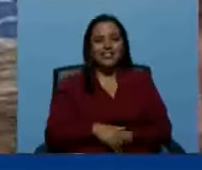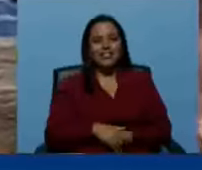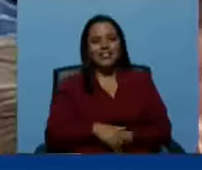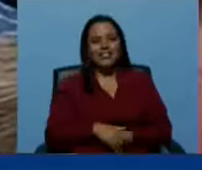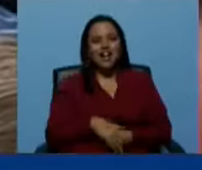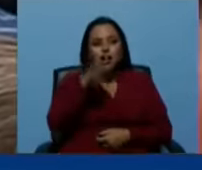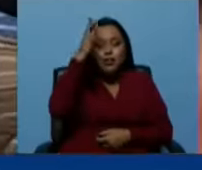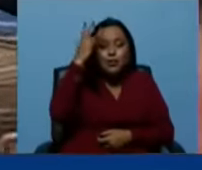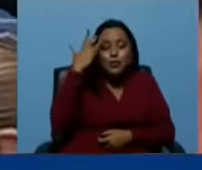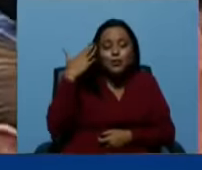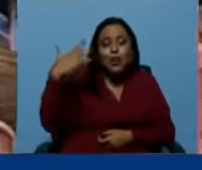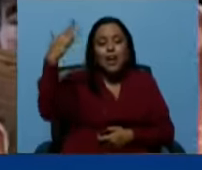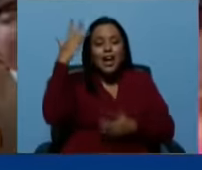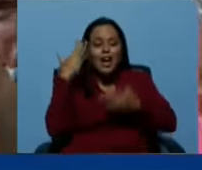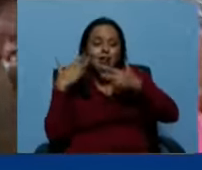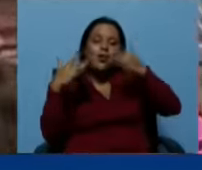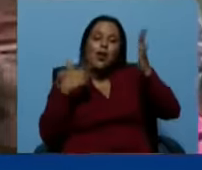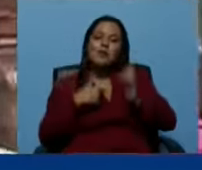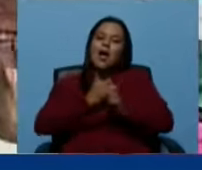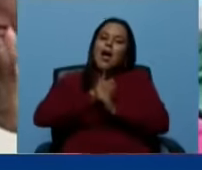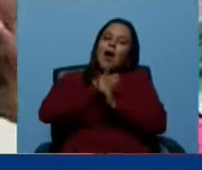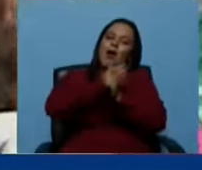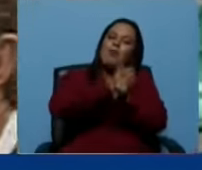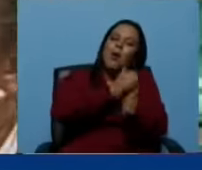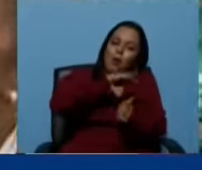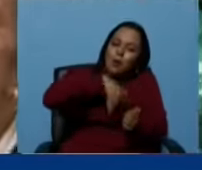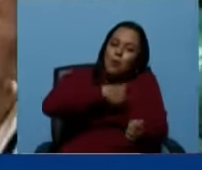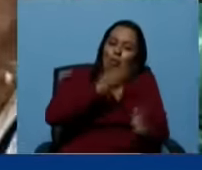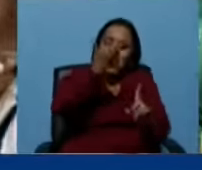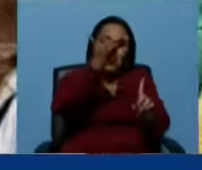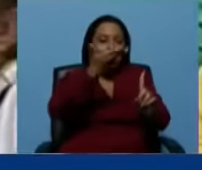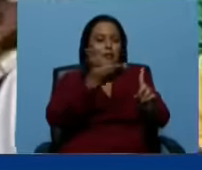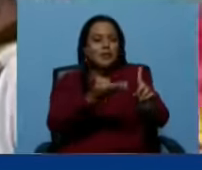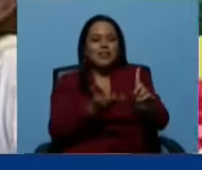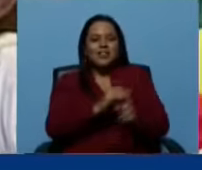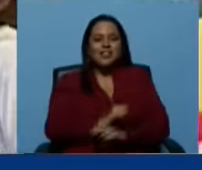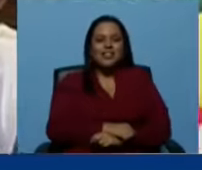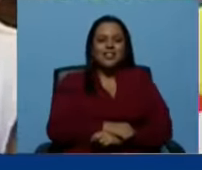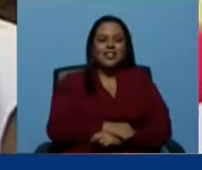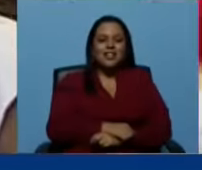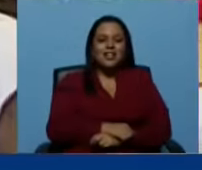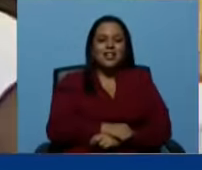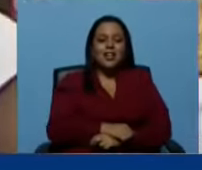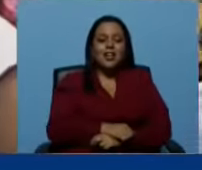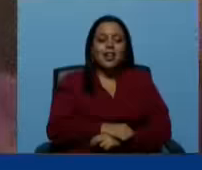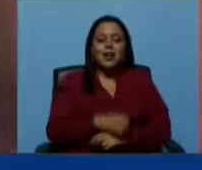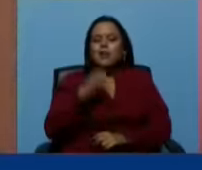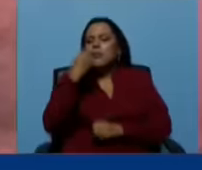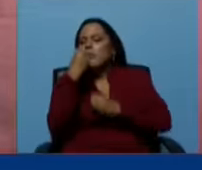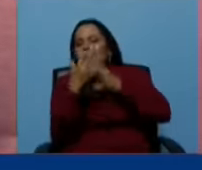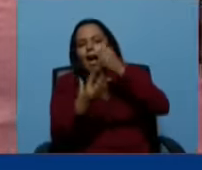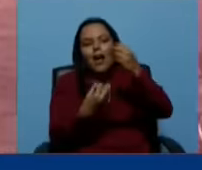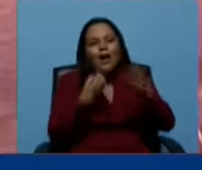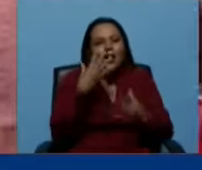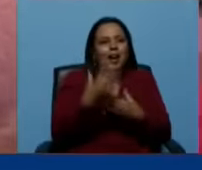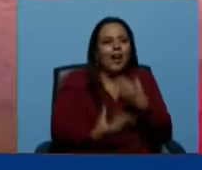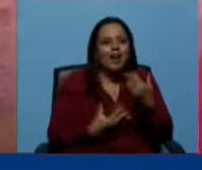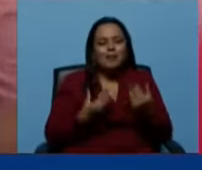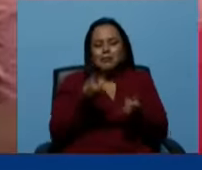Sueño de mi amor puede ser. Rosa, rosa, qué maravillosa.